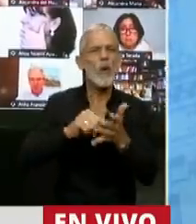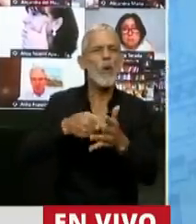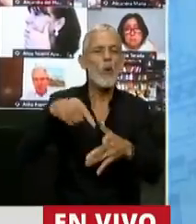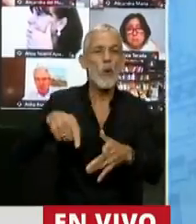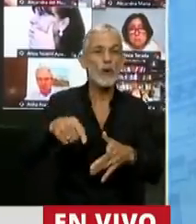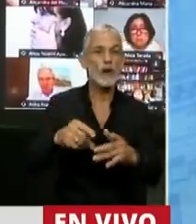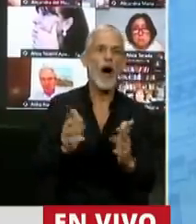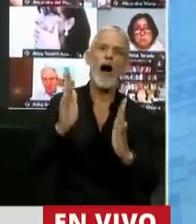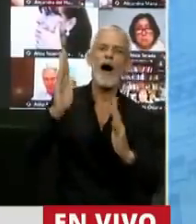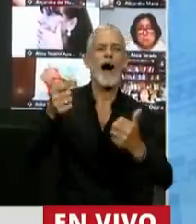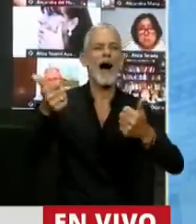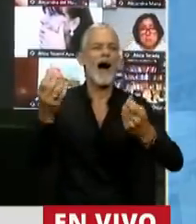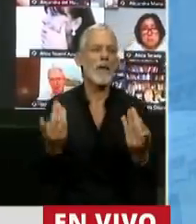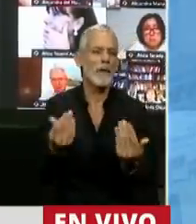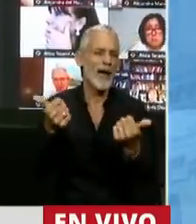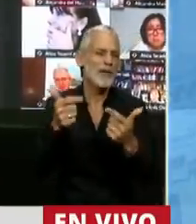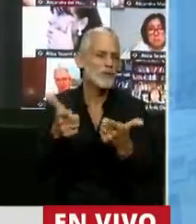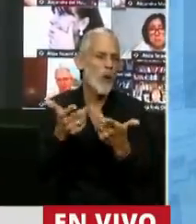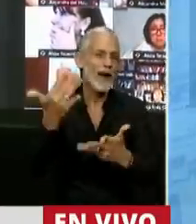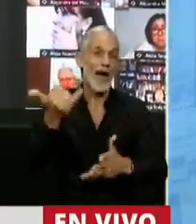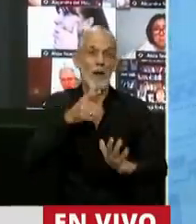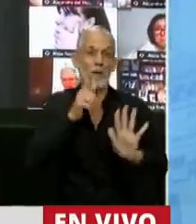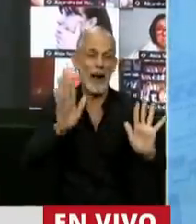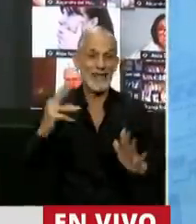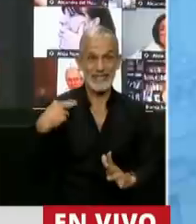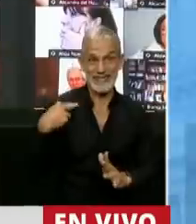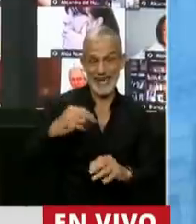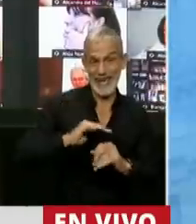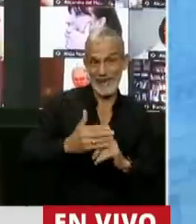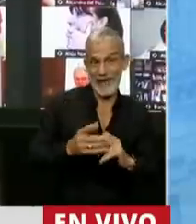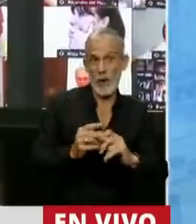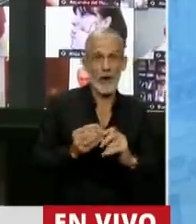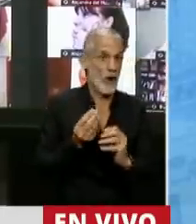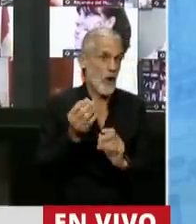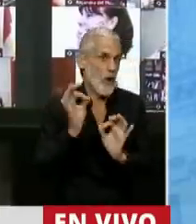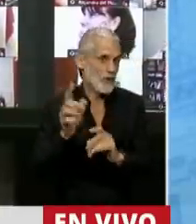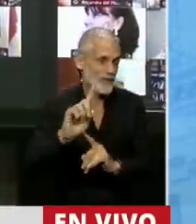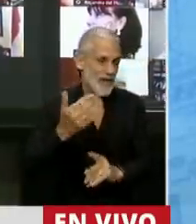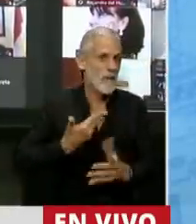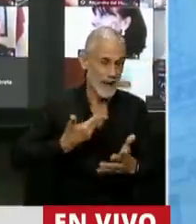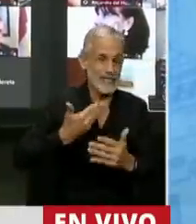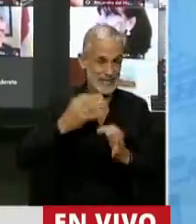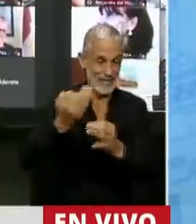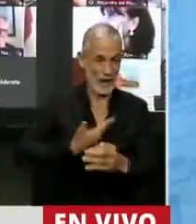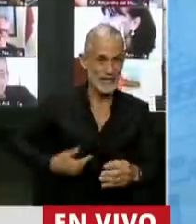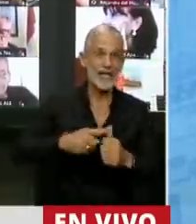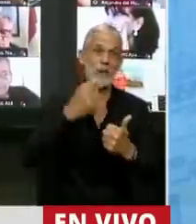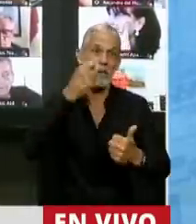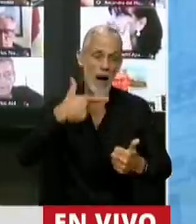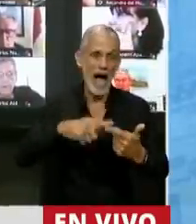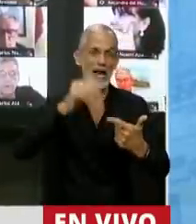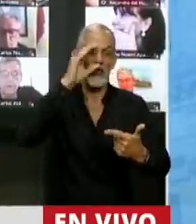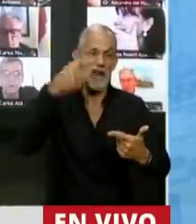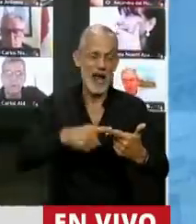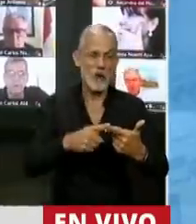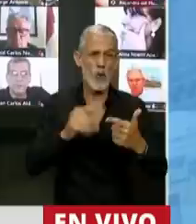Aires está la bendición de la Ciudad de Buenos Aires. Pareciera que el que es jefe de gobierno llega presidente. De la Rúa, Macri,